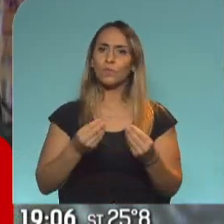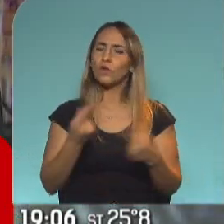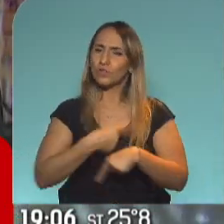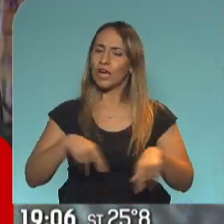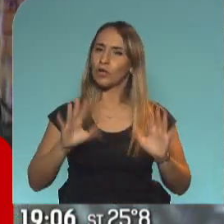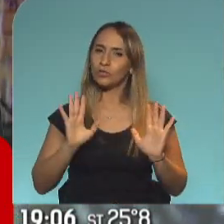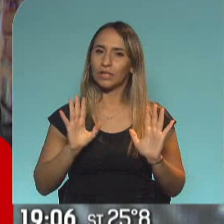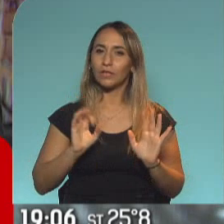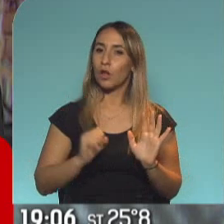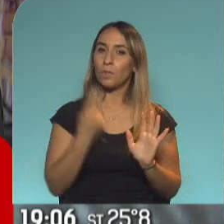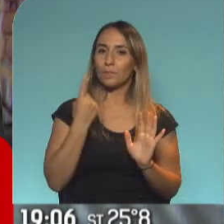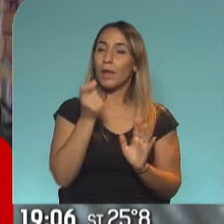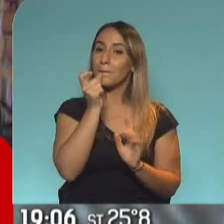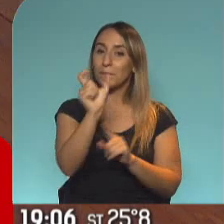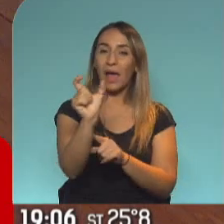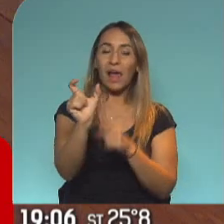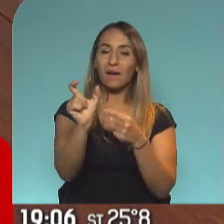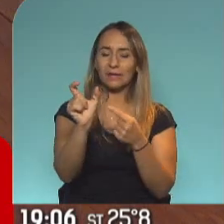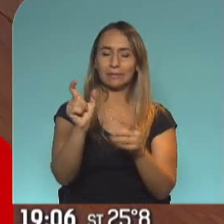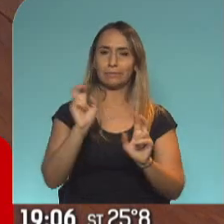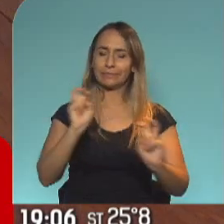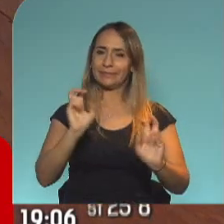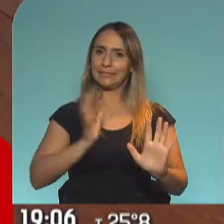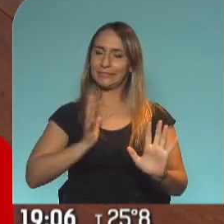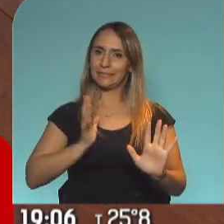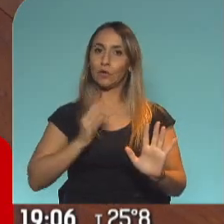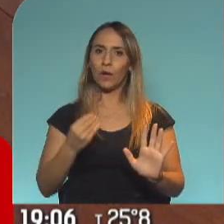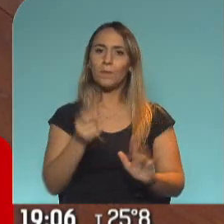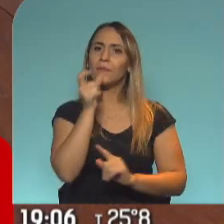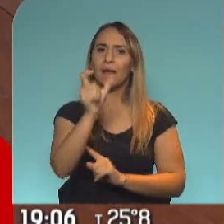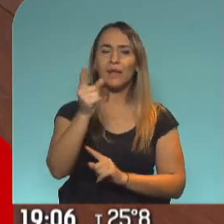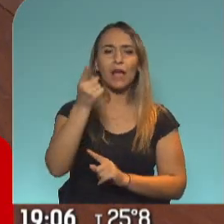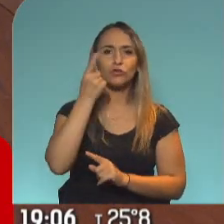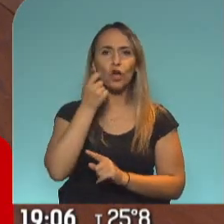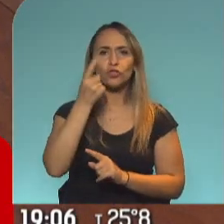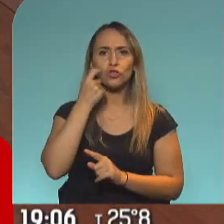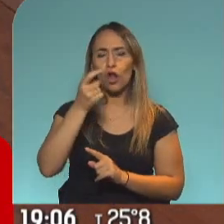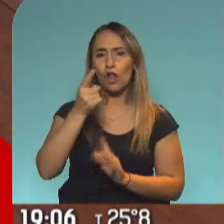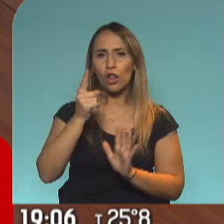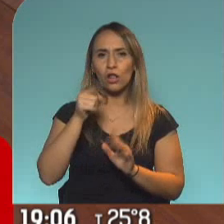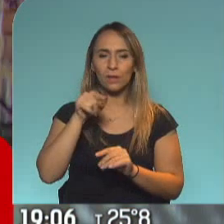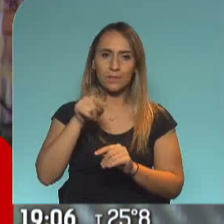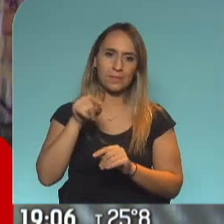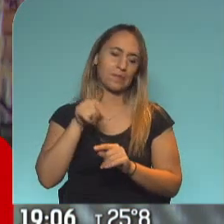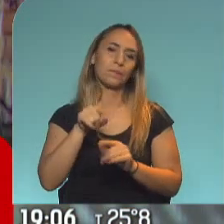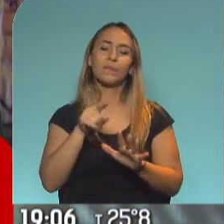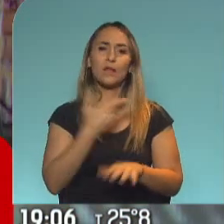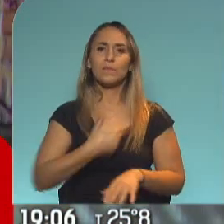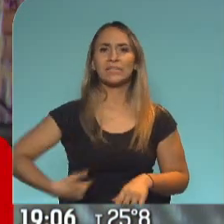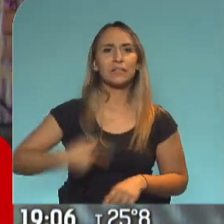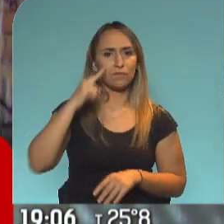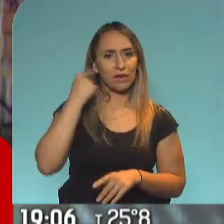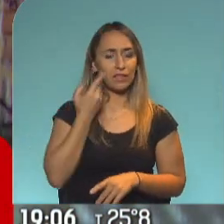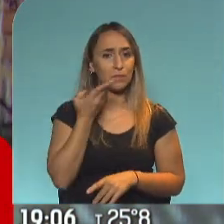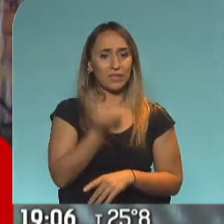que la palabra que generó ruido fue control. Sí. Porque eso es lo que se empezó a evaluar, a discutir, es lo que pidió el presidente Alberto